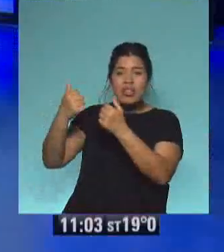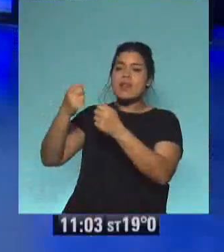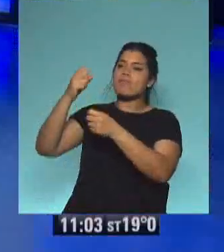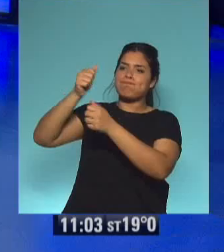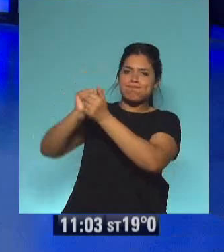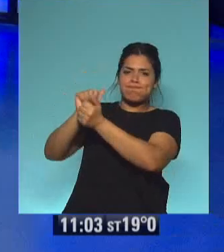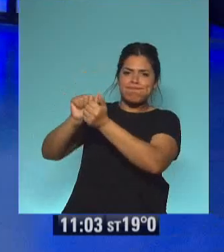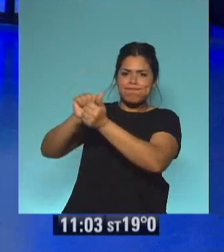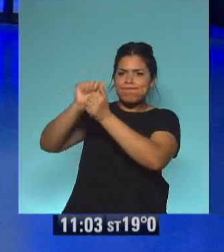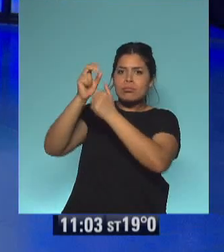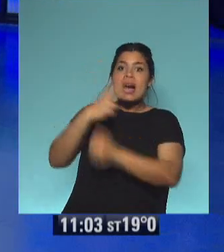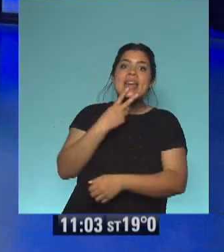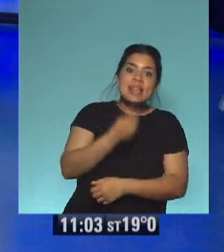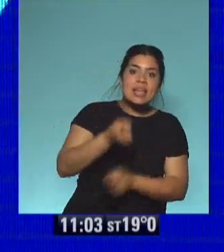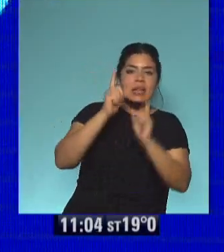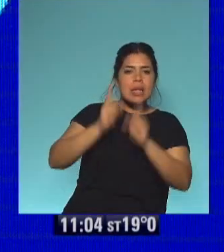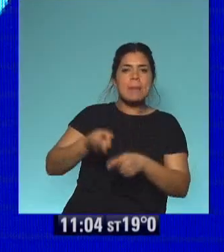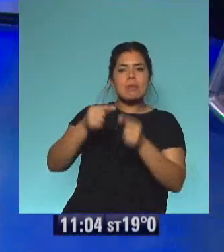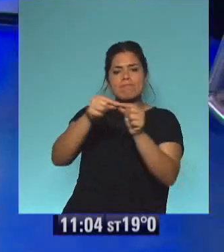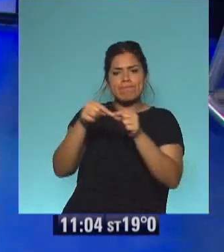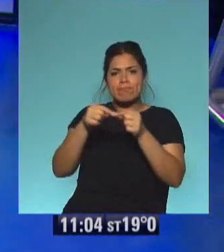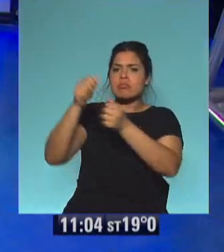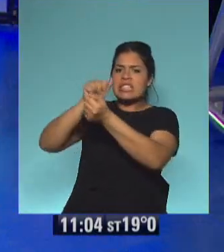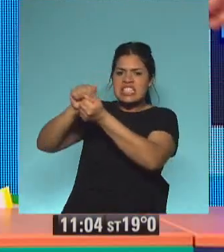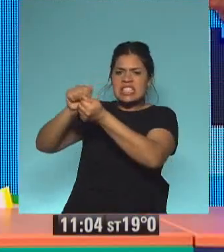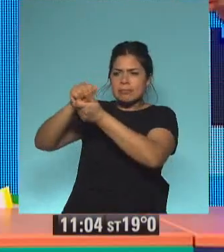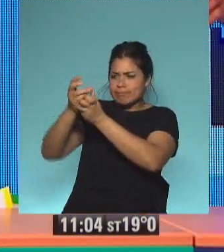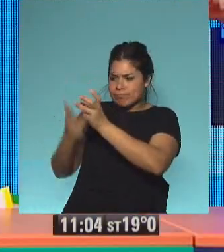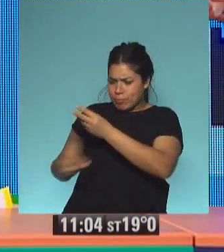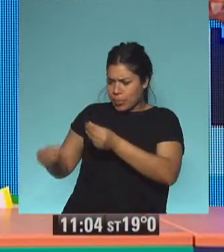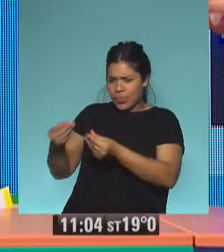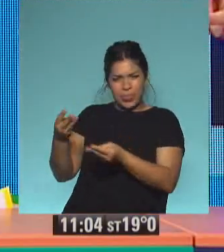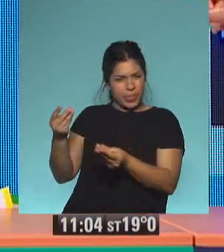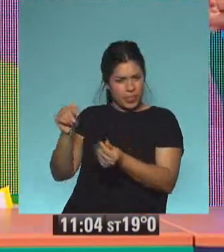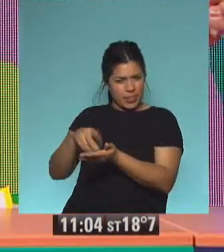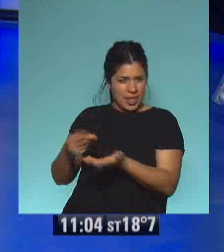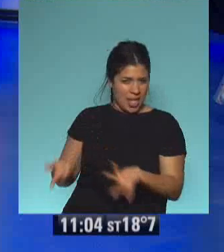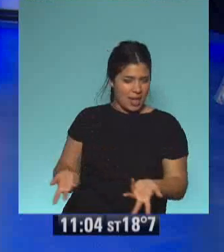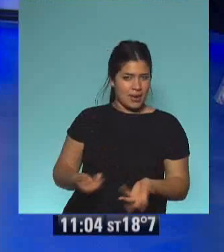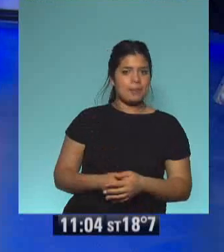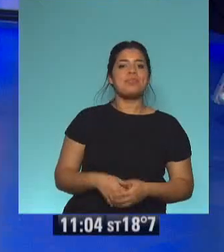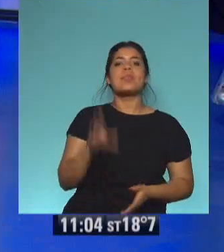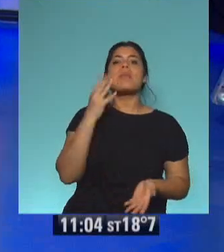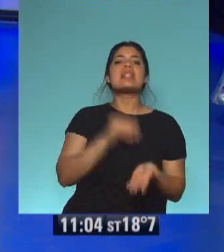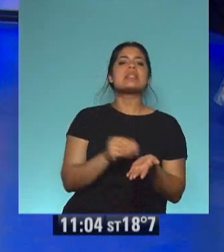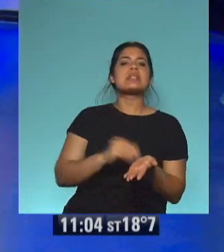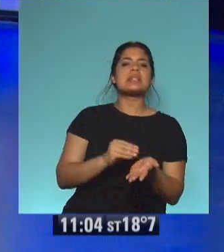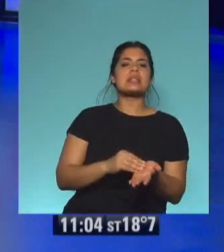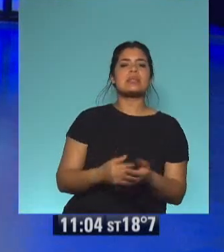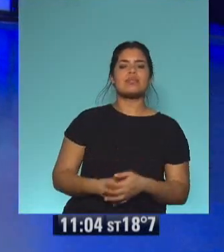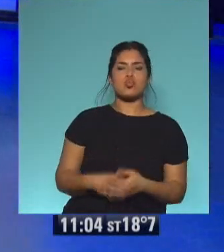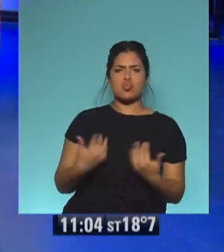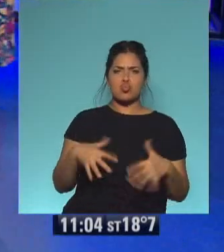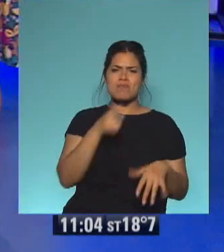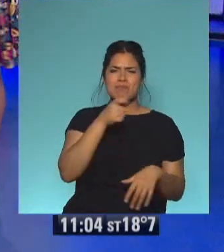Sacar agua. Y para moler, por eso viene bueno, molino. Molinos para moler, okay. ¿sí? Bien. ¿Qué más? ¿Qué más? ¿Qué más? ¿Qué más? ¿Qué más? ¿Qué más? ¿Qué saco, cantidad saco? De palabras?